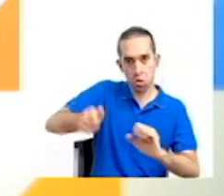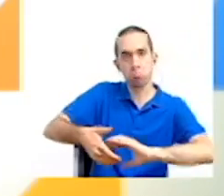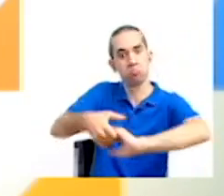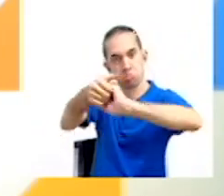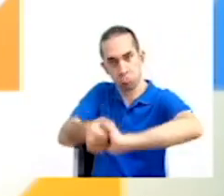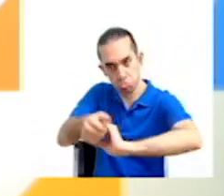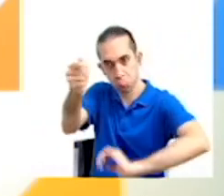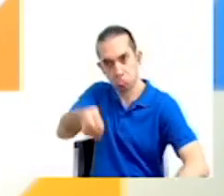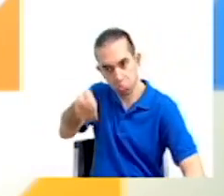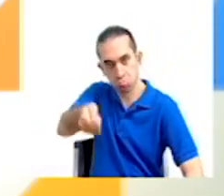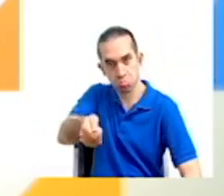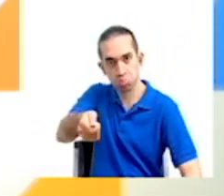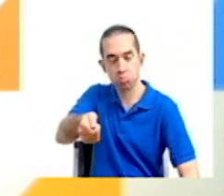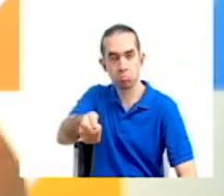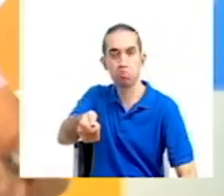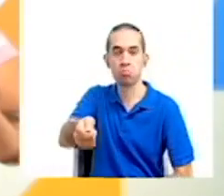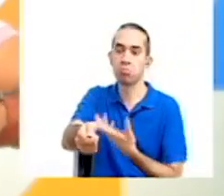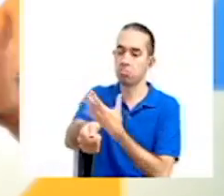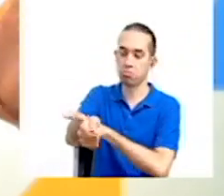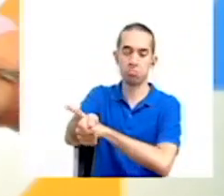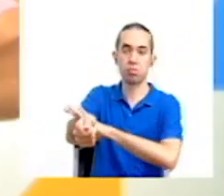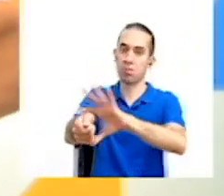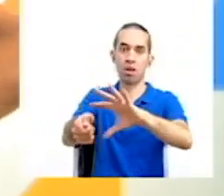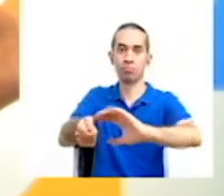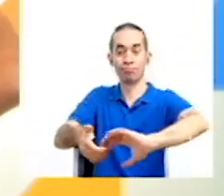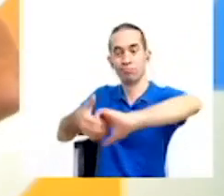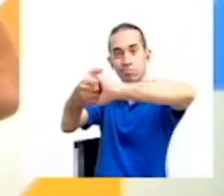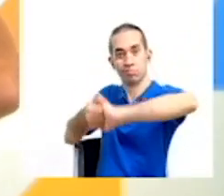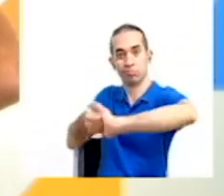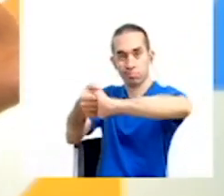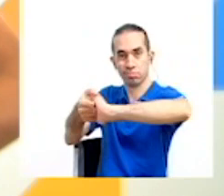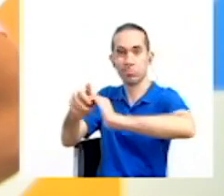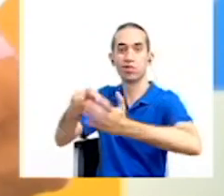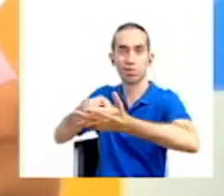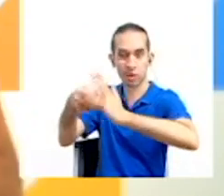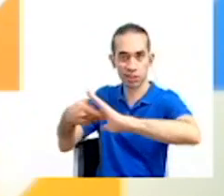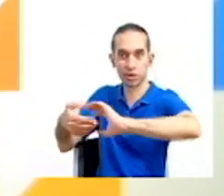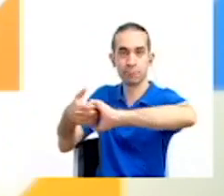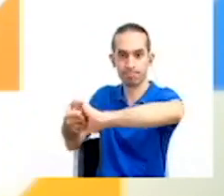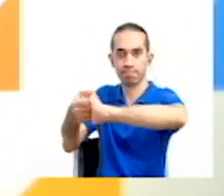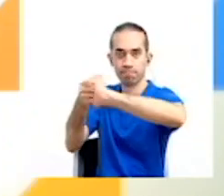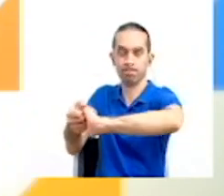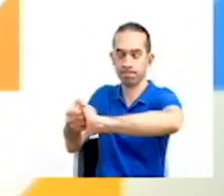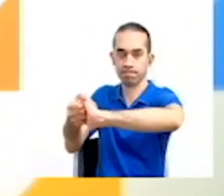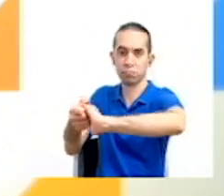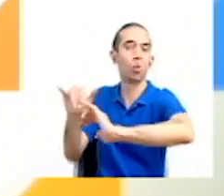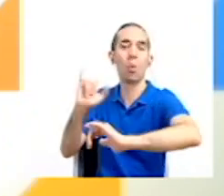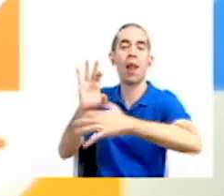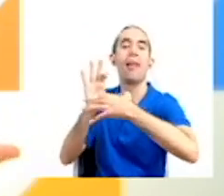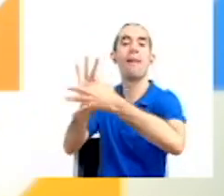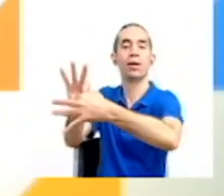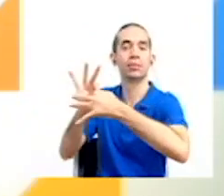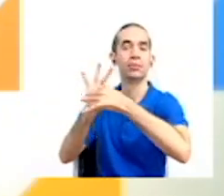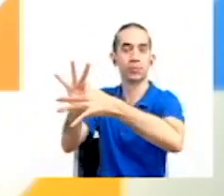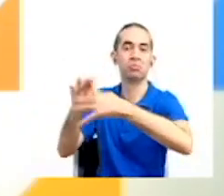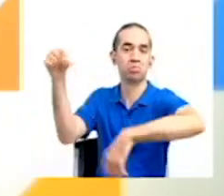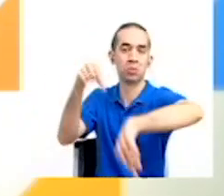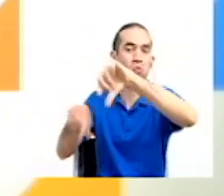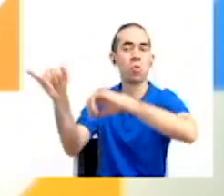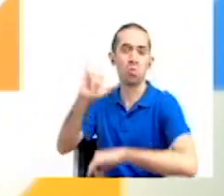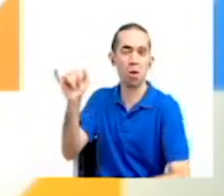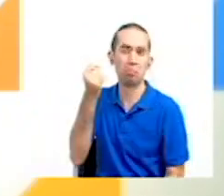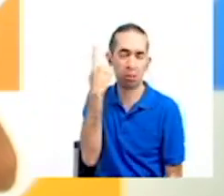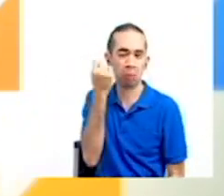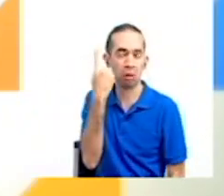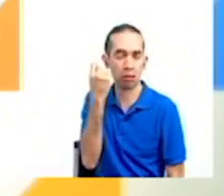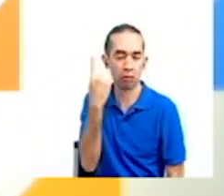mi mano a otra persona y la otra persona me da su mano, en ese momento yo podría decir que estamos haciendo un enlace químico, para que me entiendan